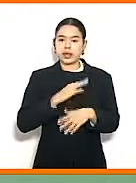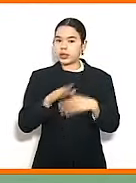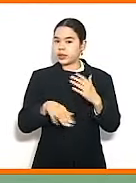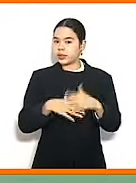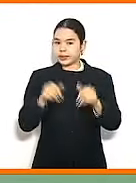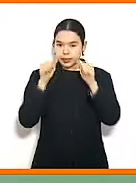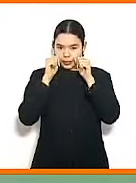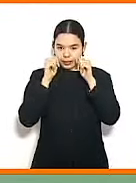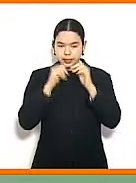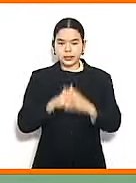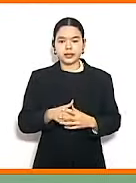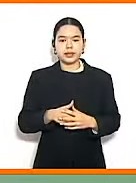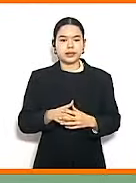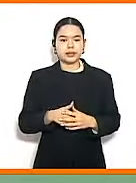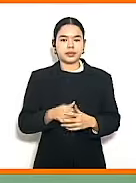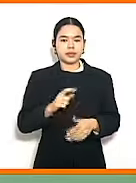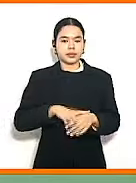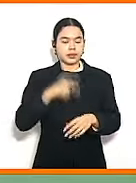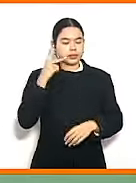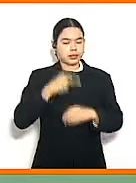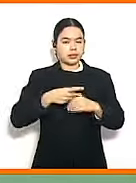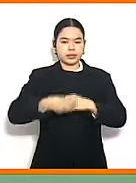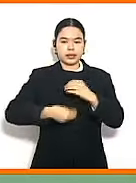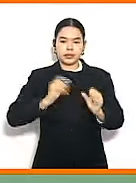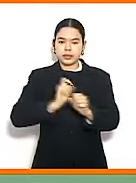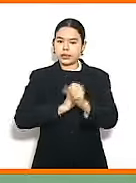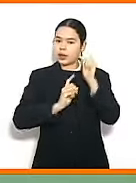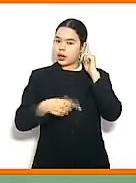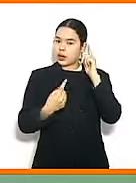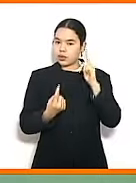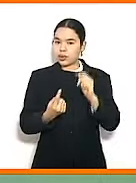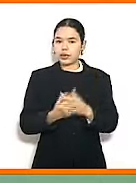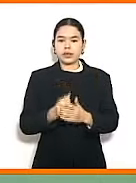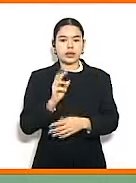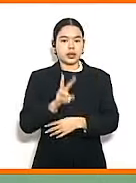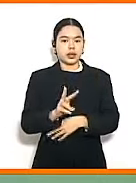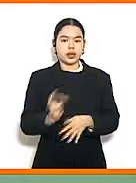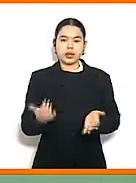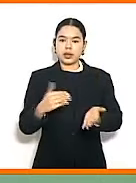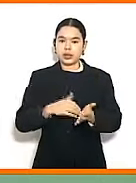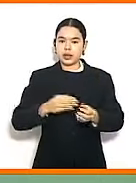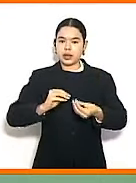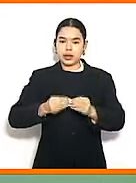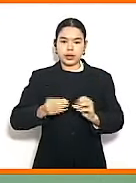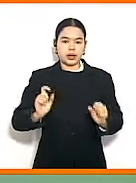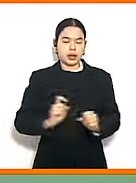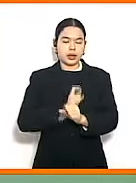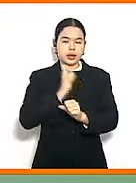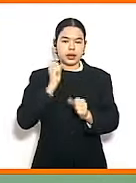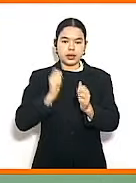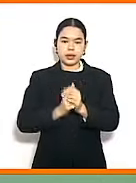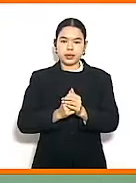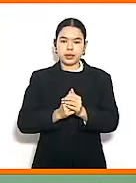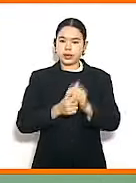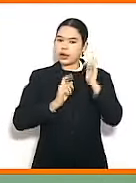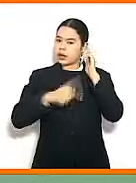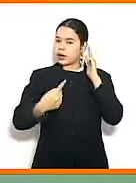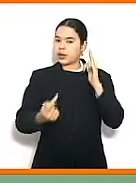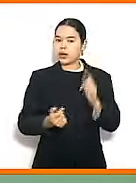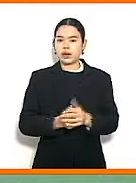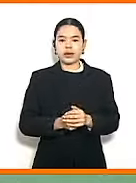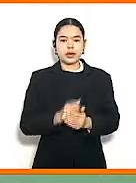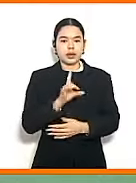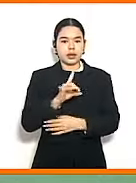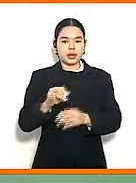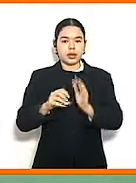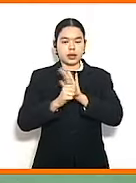Atentos. Y tu número afortunado en más uno es el 2. Con mucho gusto reitero tus números ganadores para Diaria 80 con